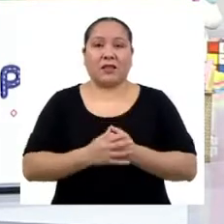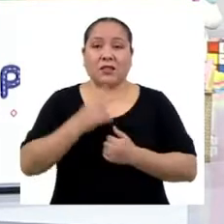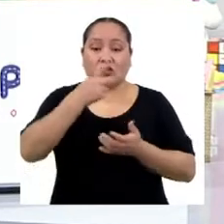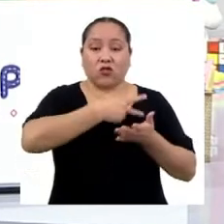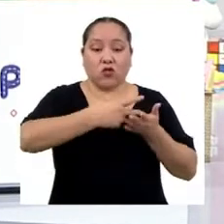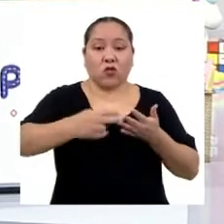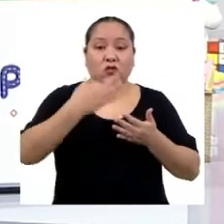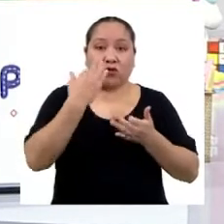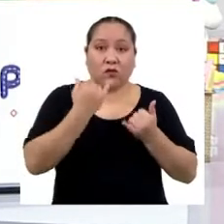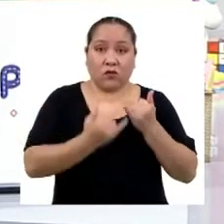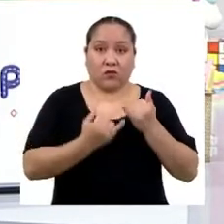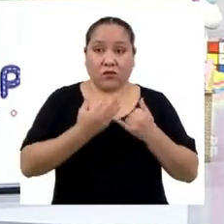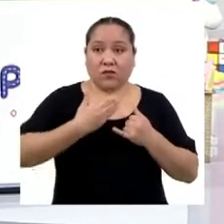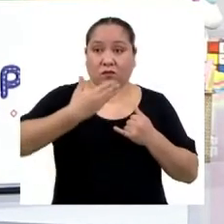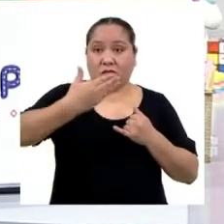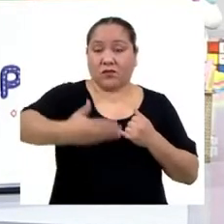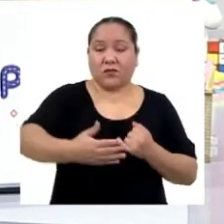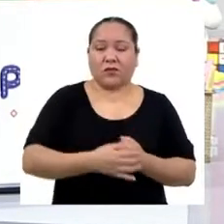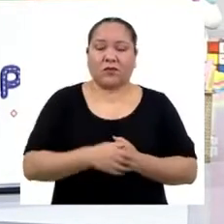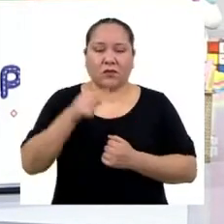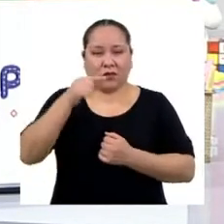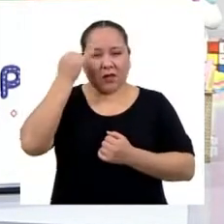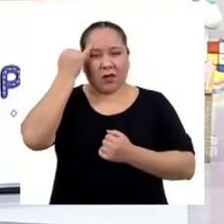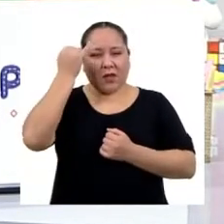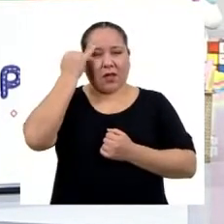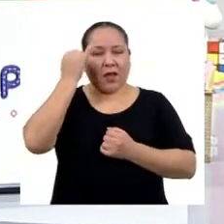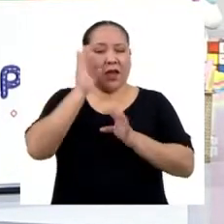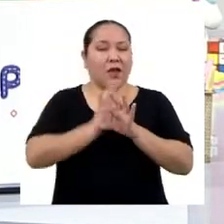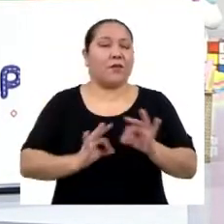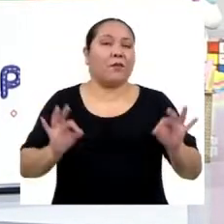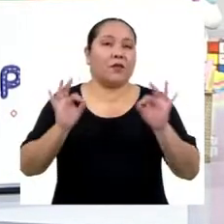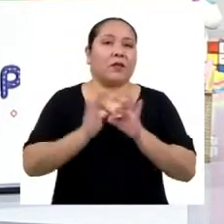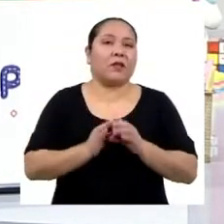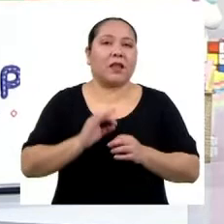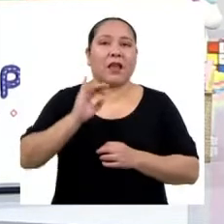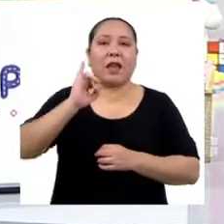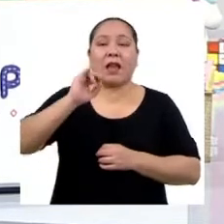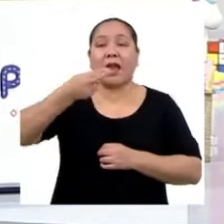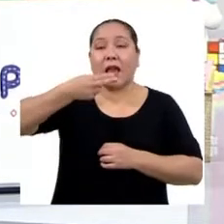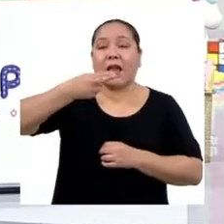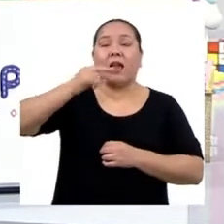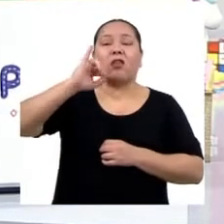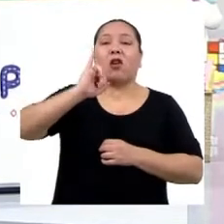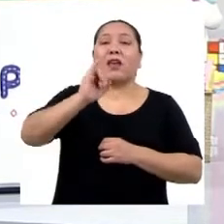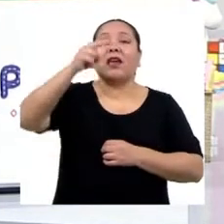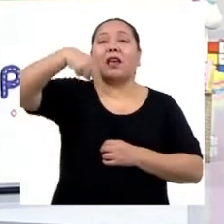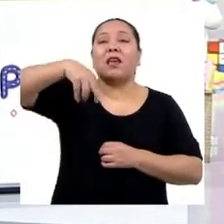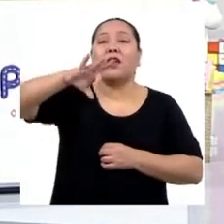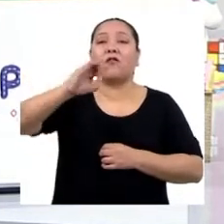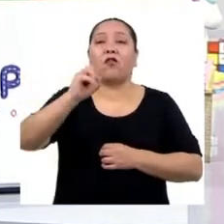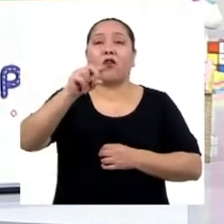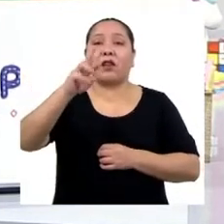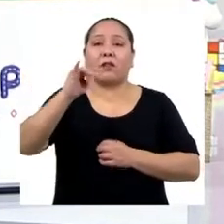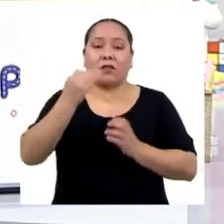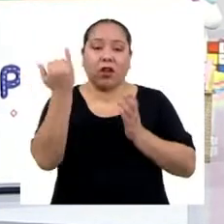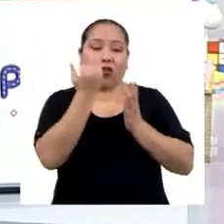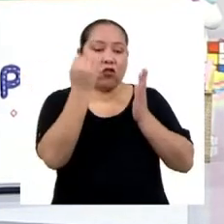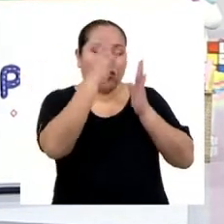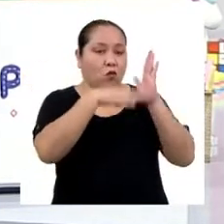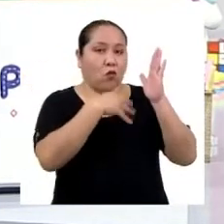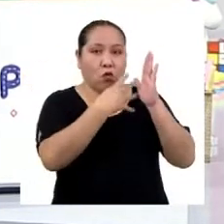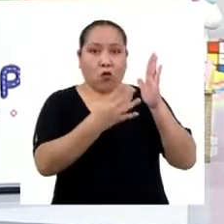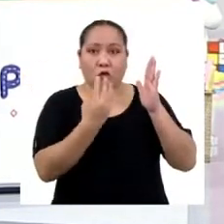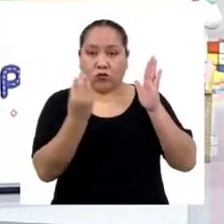semanas vamos a tener un producto muy valioso, una infografía digital o física con gráficos estadísticos